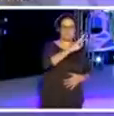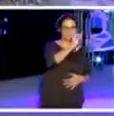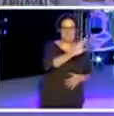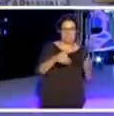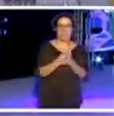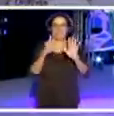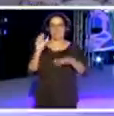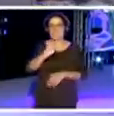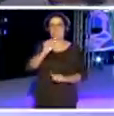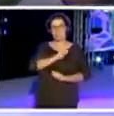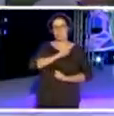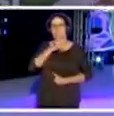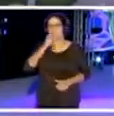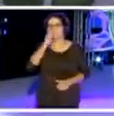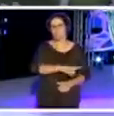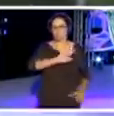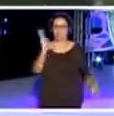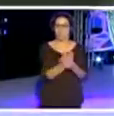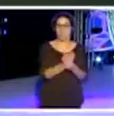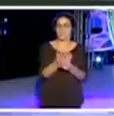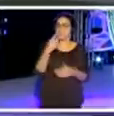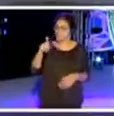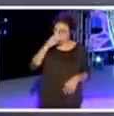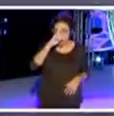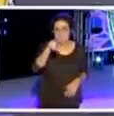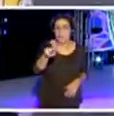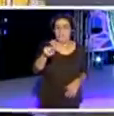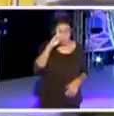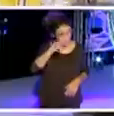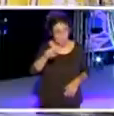conjunto de expedientes, por si usted no lo sabe.